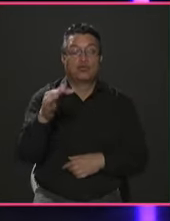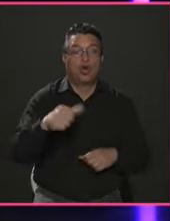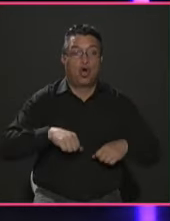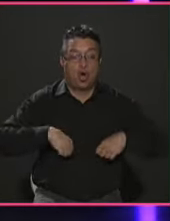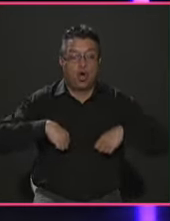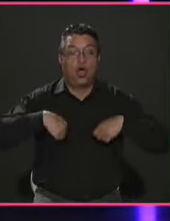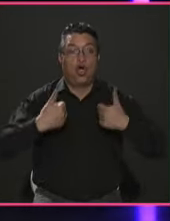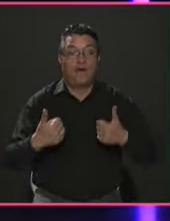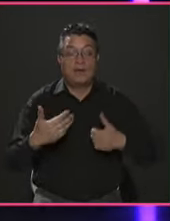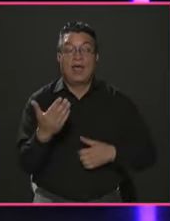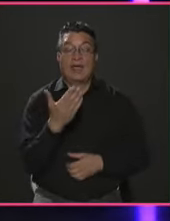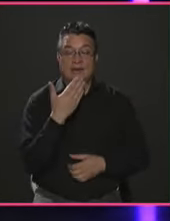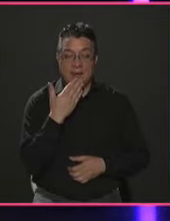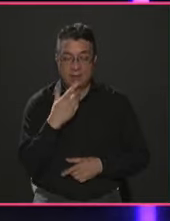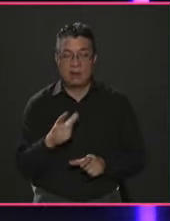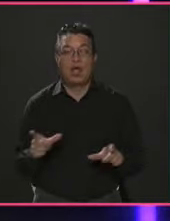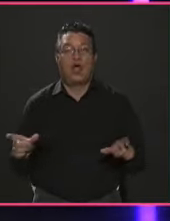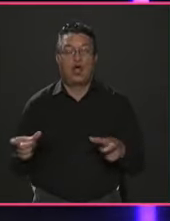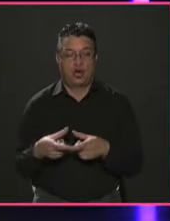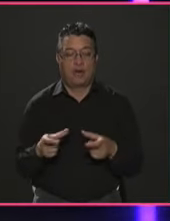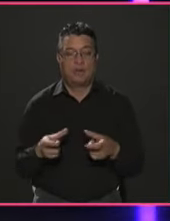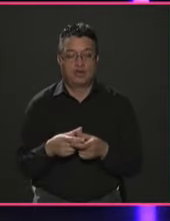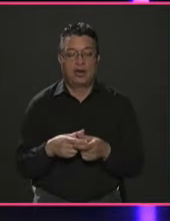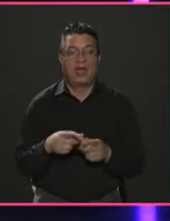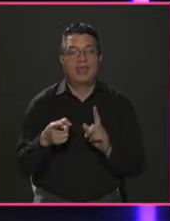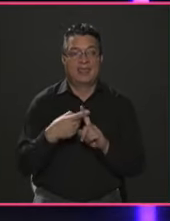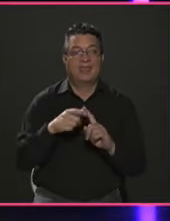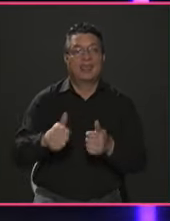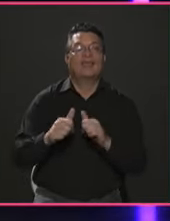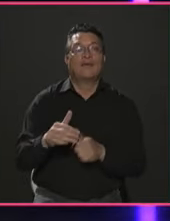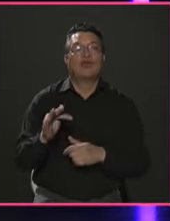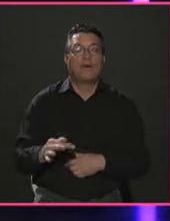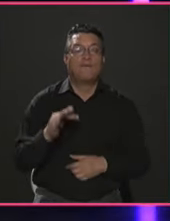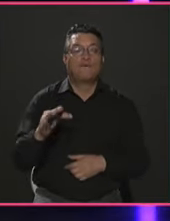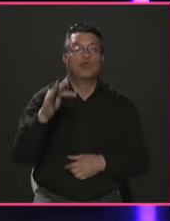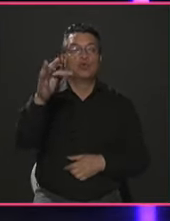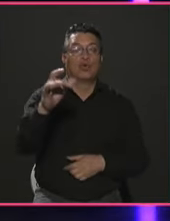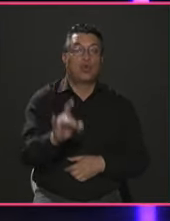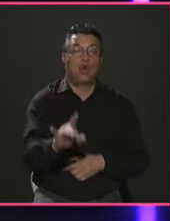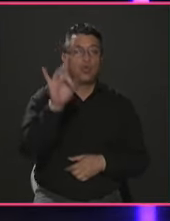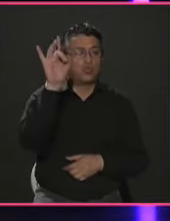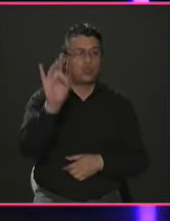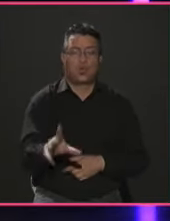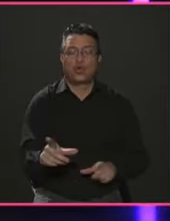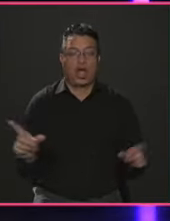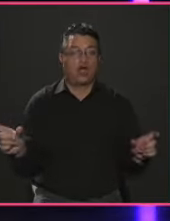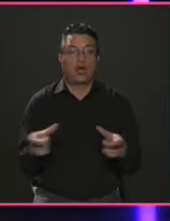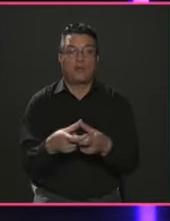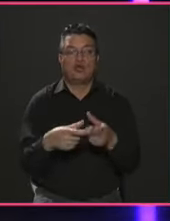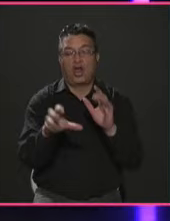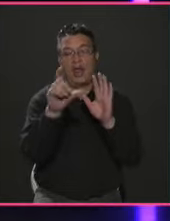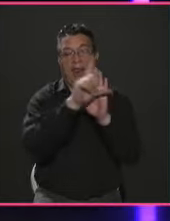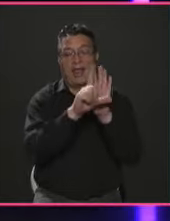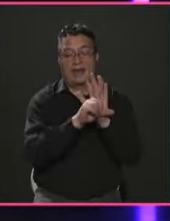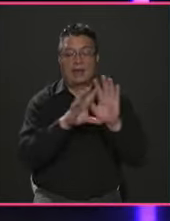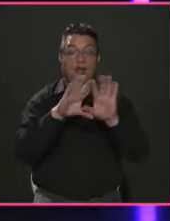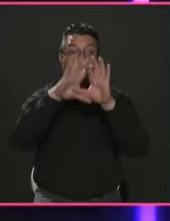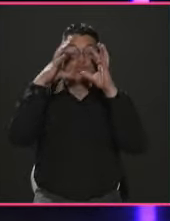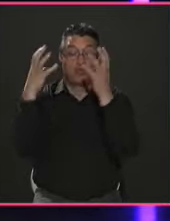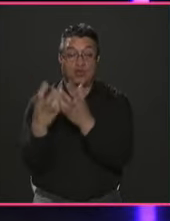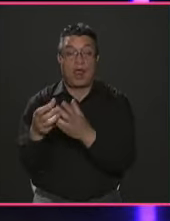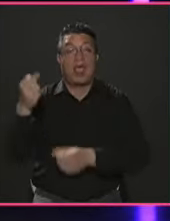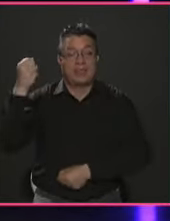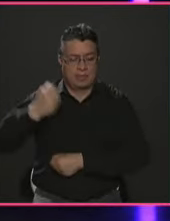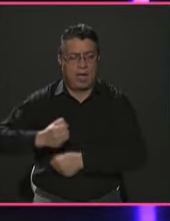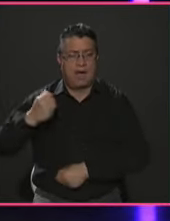y también nuestra comisión desafíos del futuro que es la única comisión legislativa del orbe ha estado